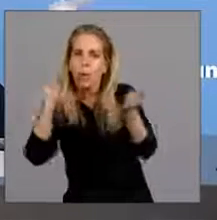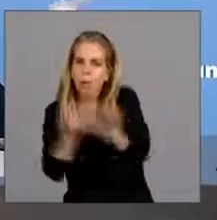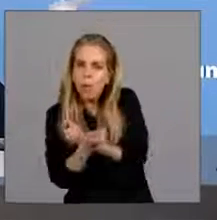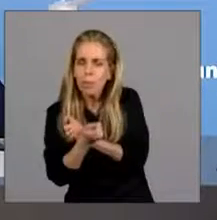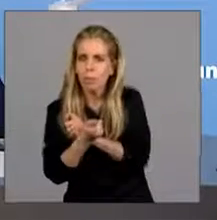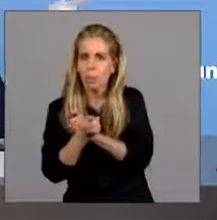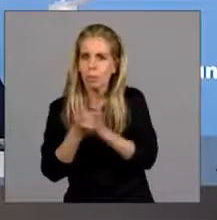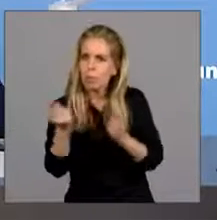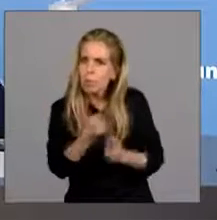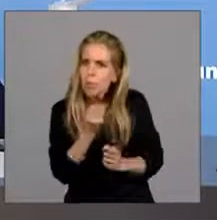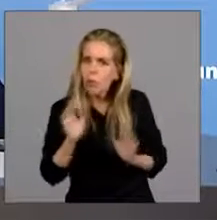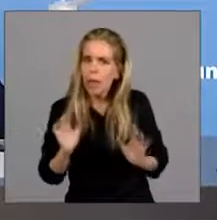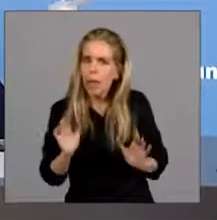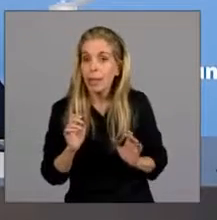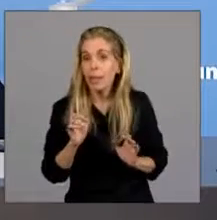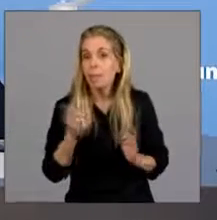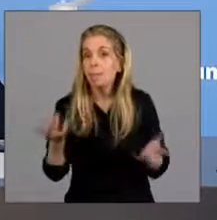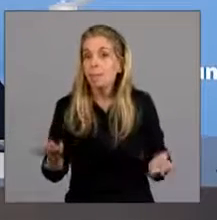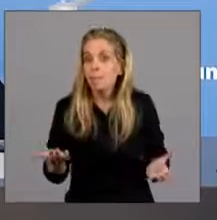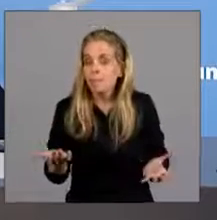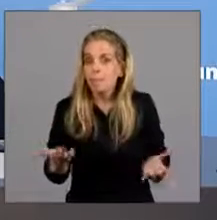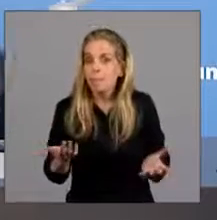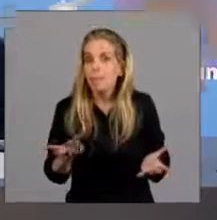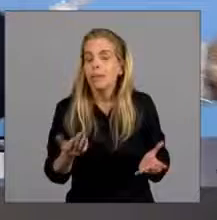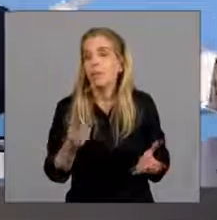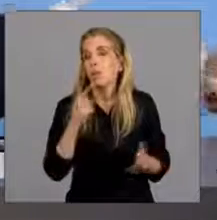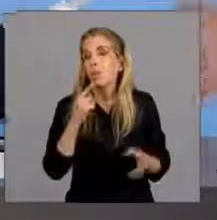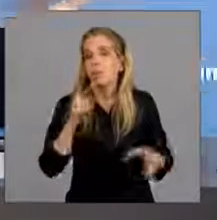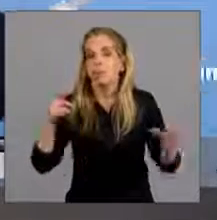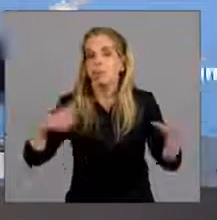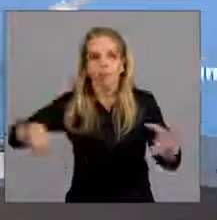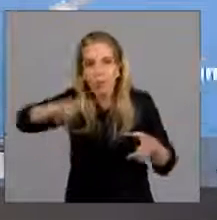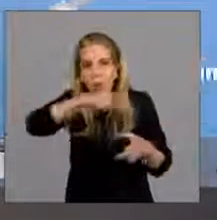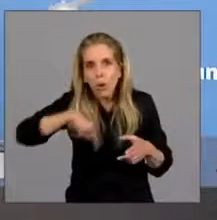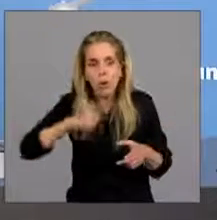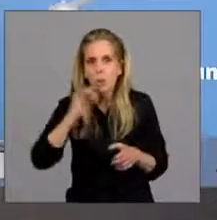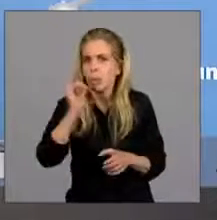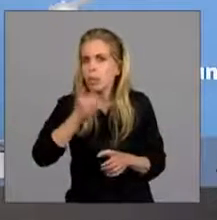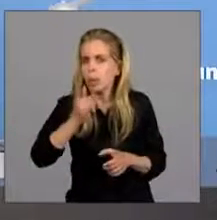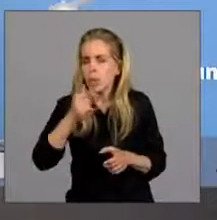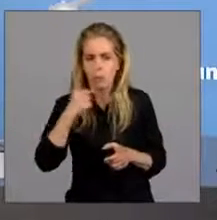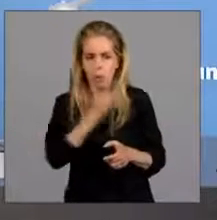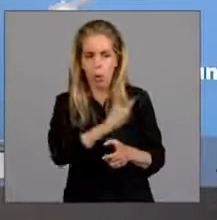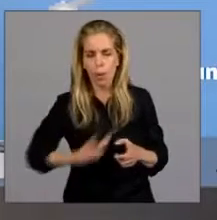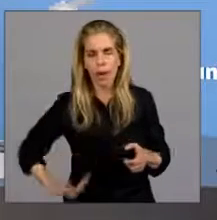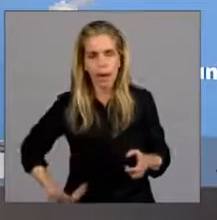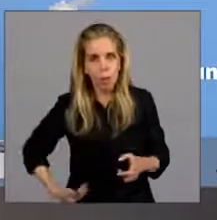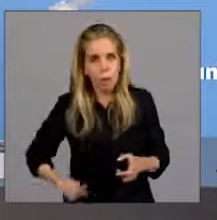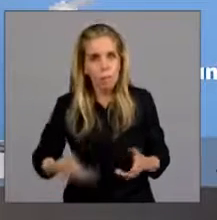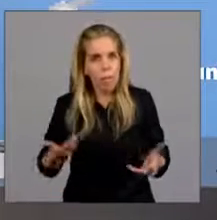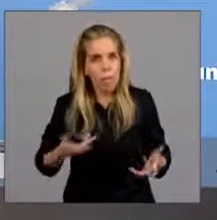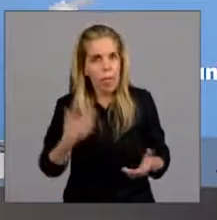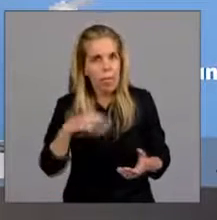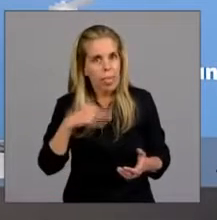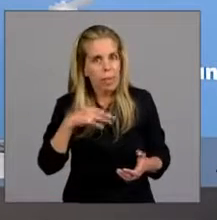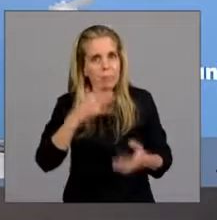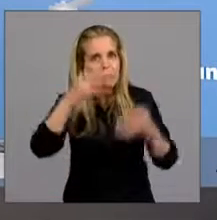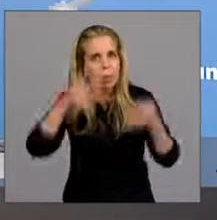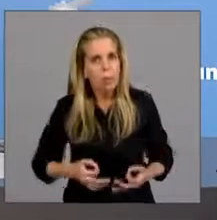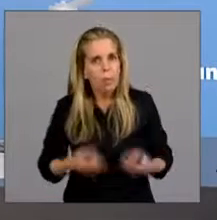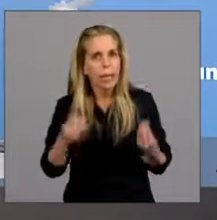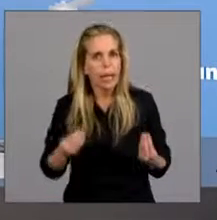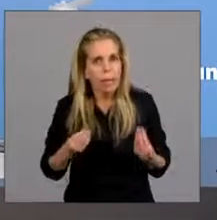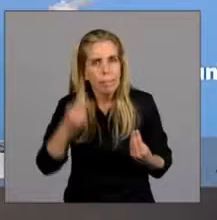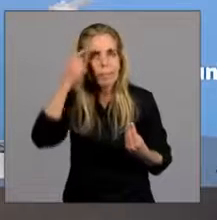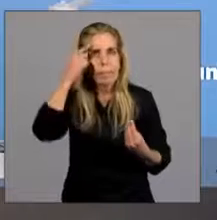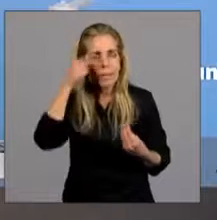único que no nos podríamos perdonar como generación que gobierna es que